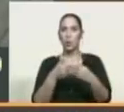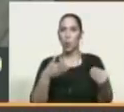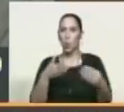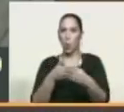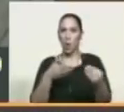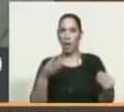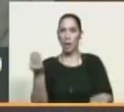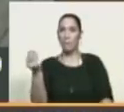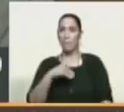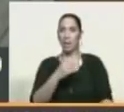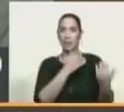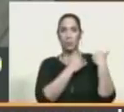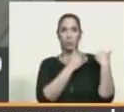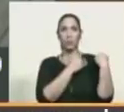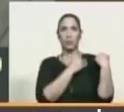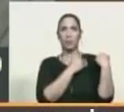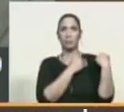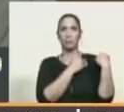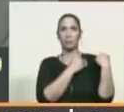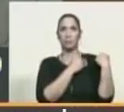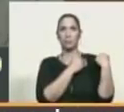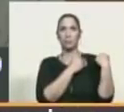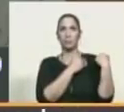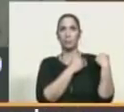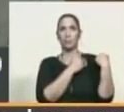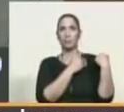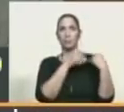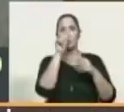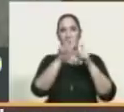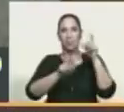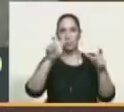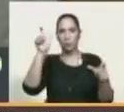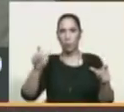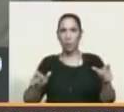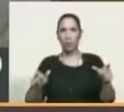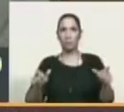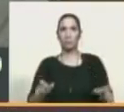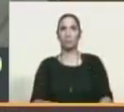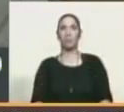con responsabilidades de personas